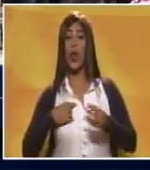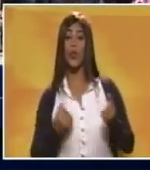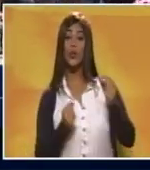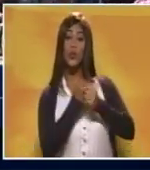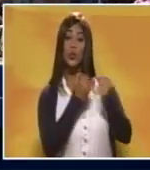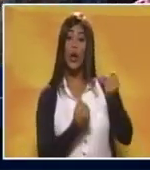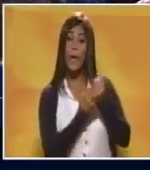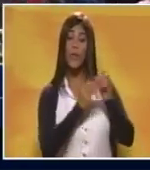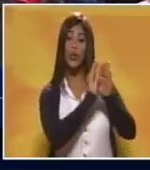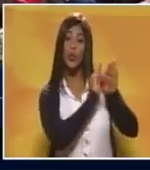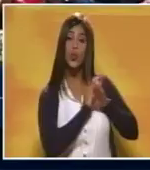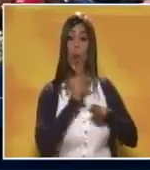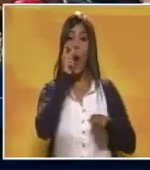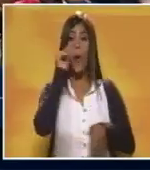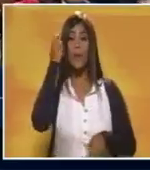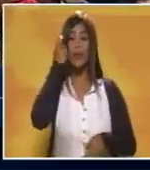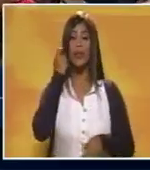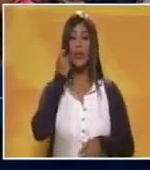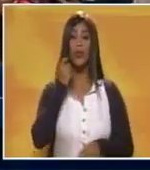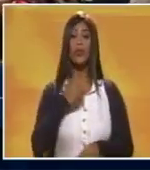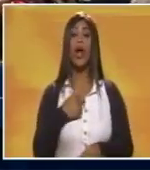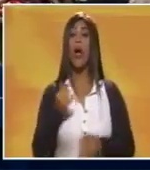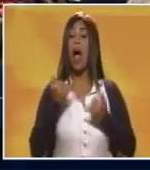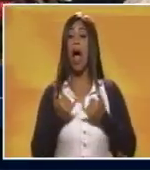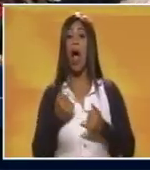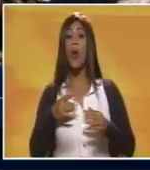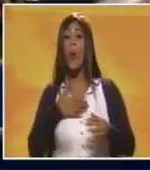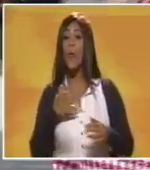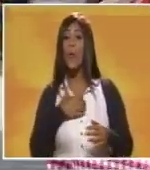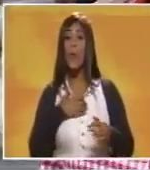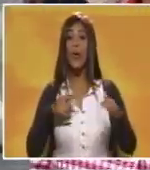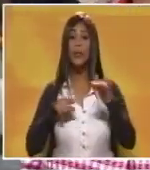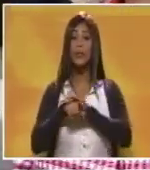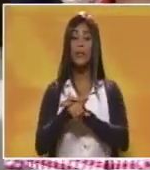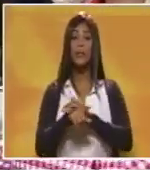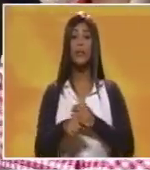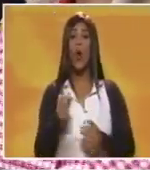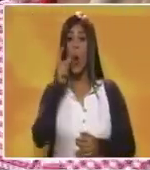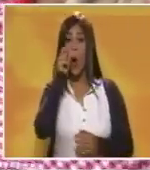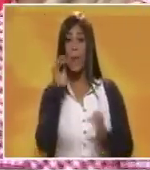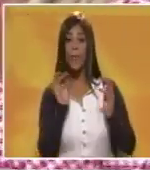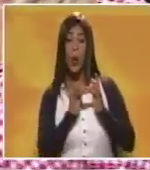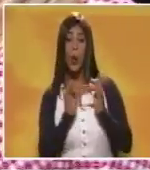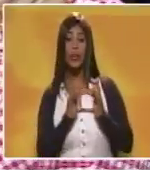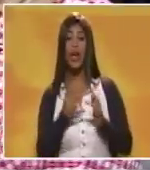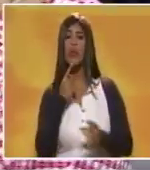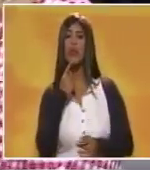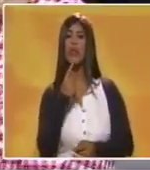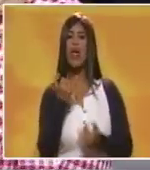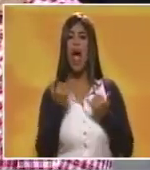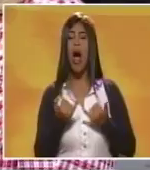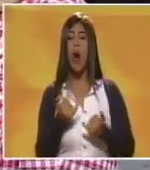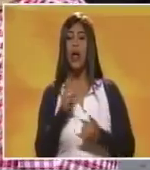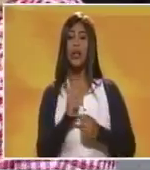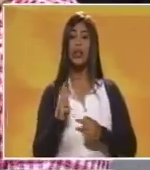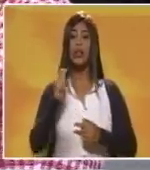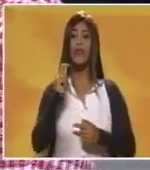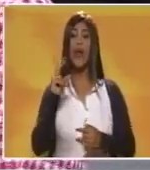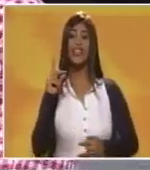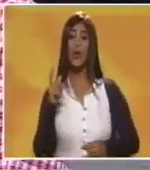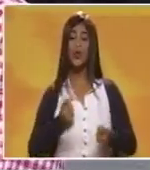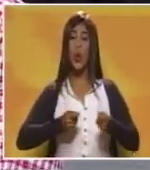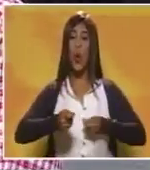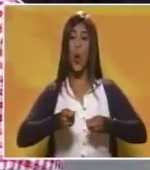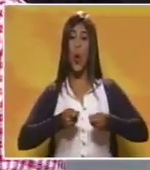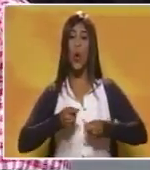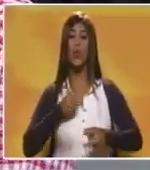de defensa de Edgar Zambrano. Hasta el momento no han tenido acceso a Edgar Zambrano, que le dicen hasta ahora en el Tribunal Segundo de Control